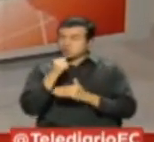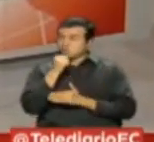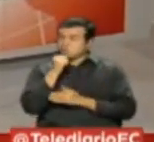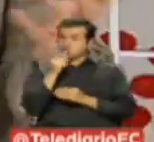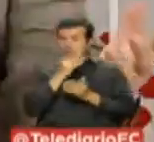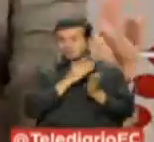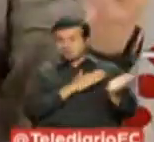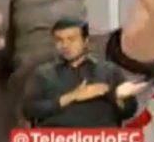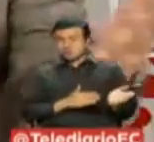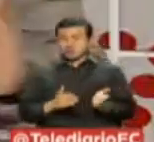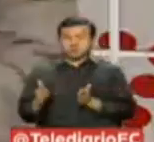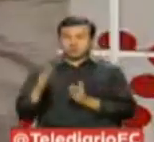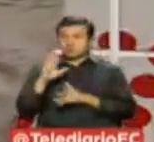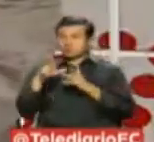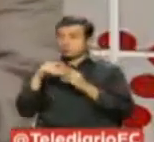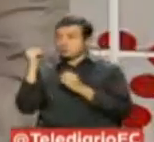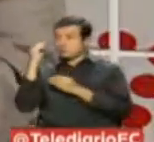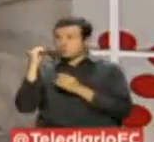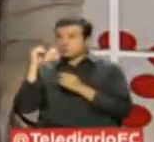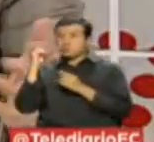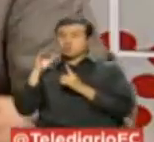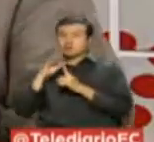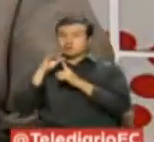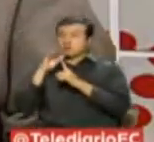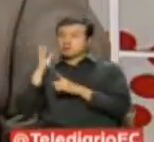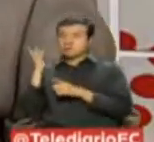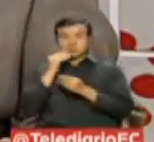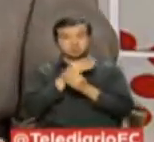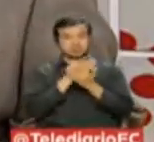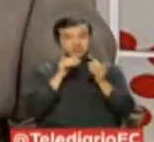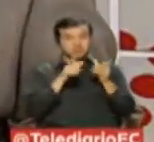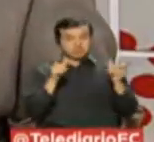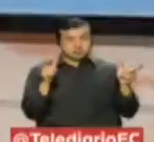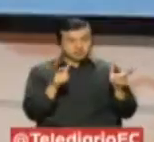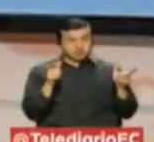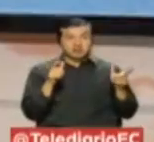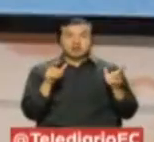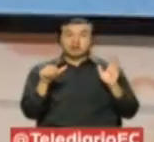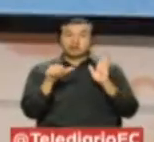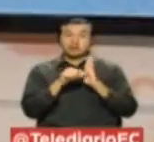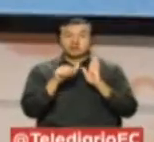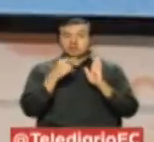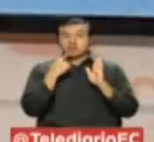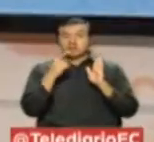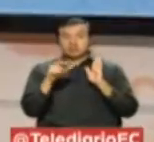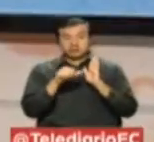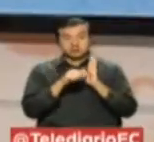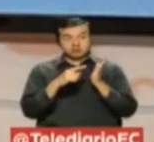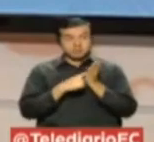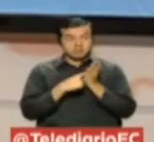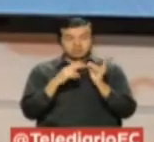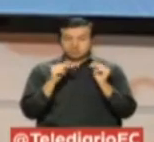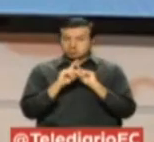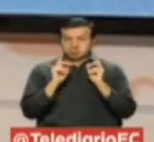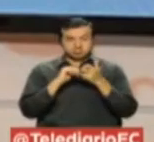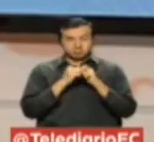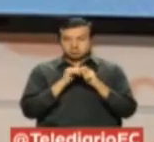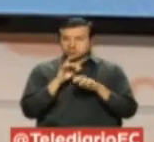y traducción del lenguaje especializado a la hacia las actas y en ese artículo inclusive no fue discutido